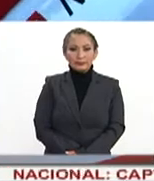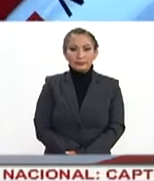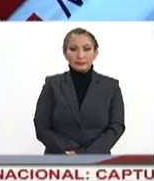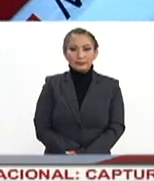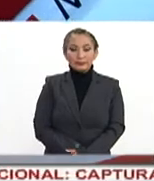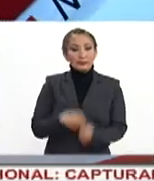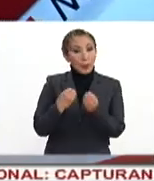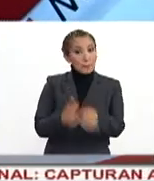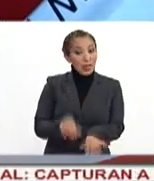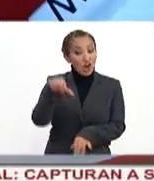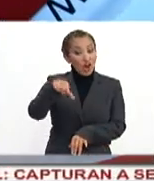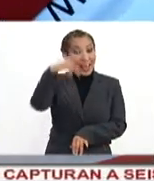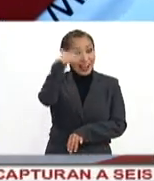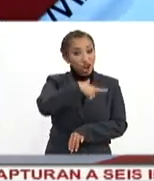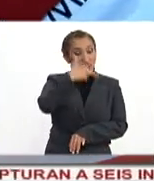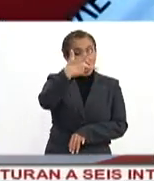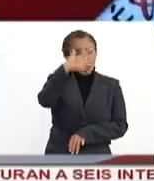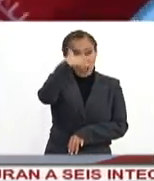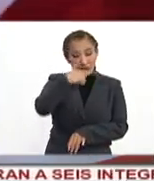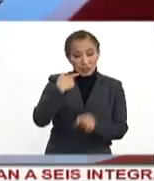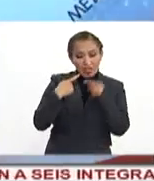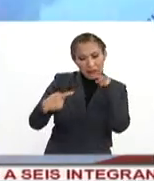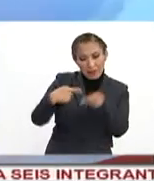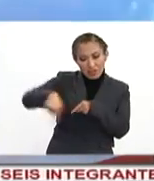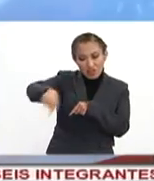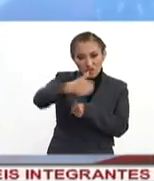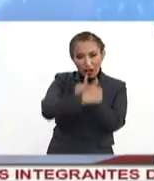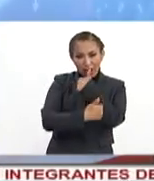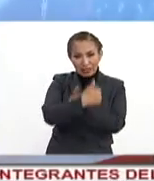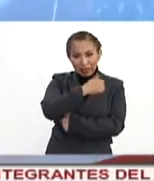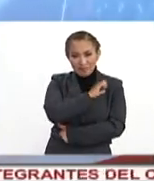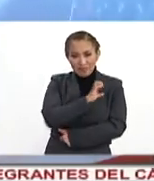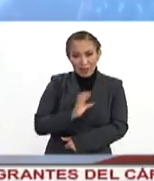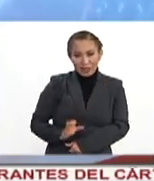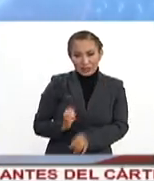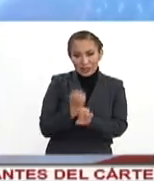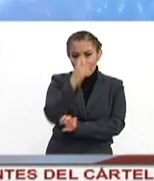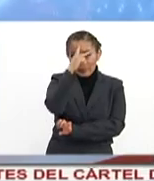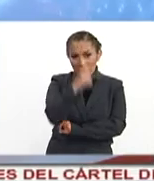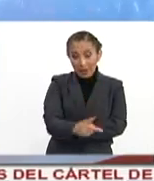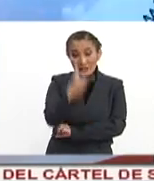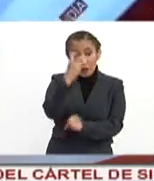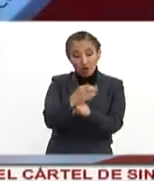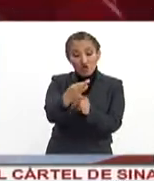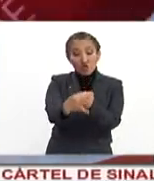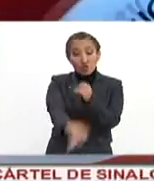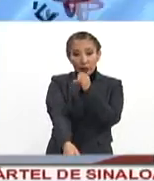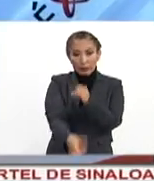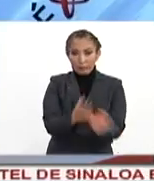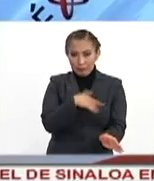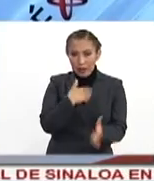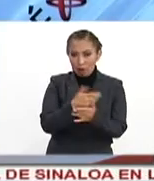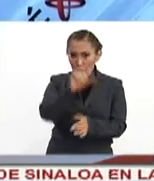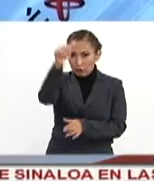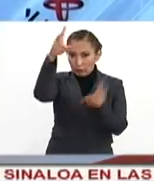Que no se pierda esta noche a las 8 el debate entre los candidatos del Estado de México, el segundo y último. Vamos a otros asuntos. La Secretaría de